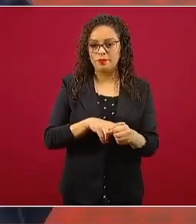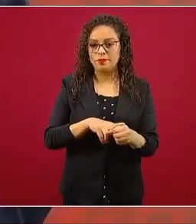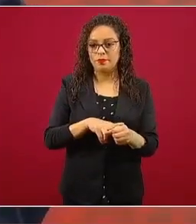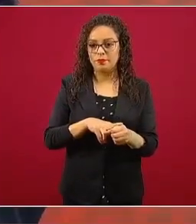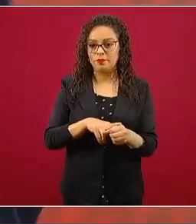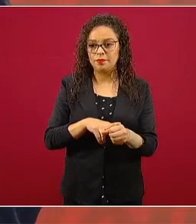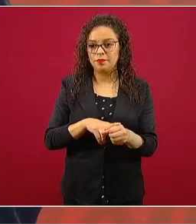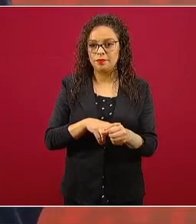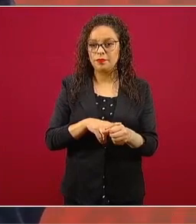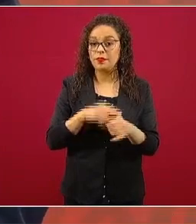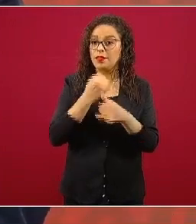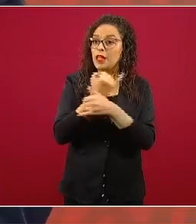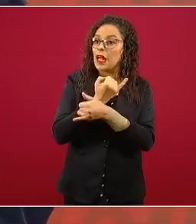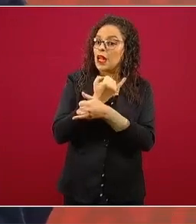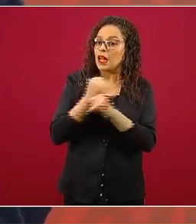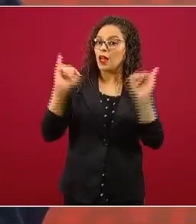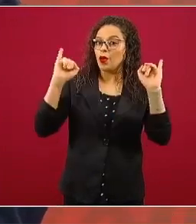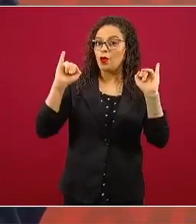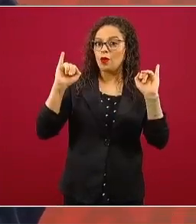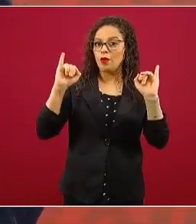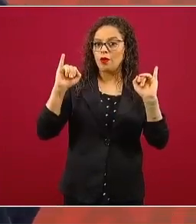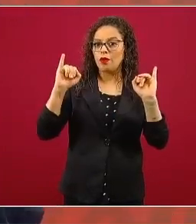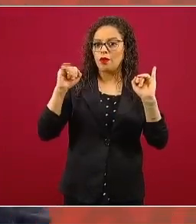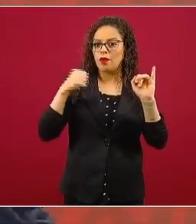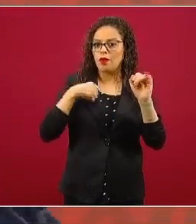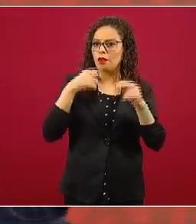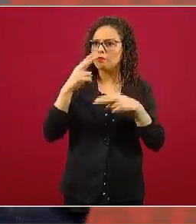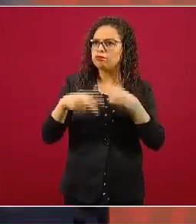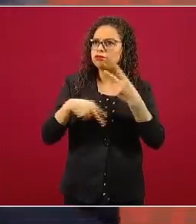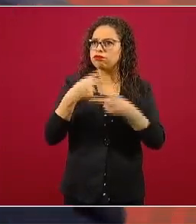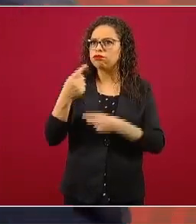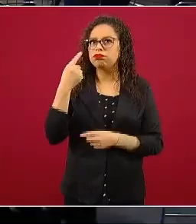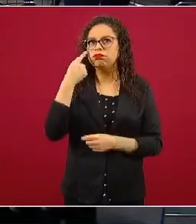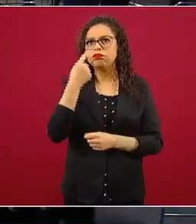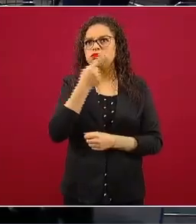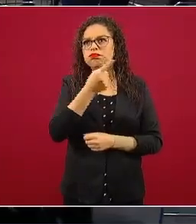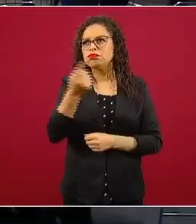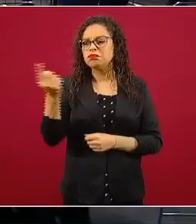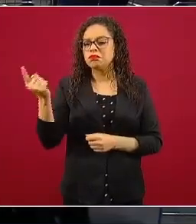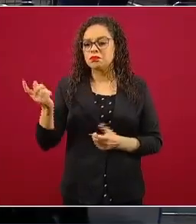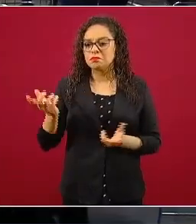que inauguraron, pero nada más